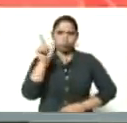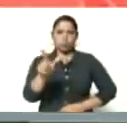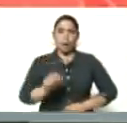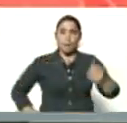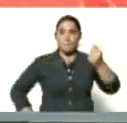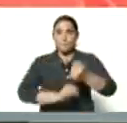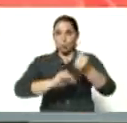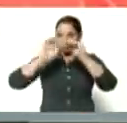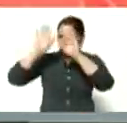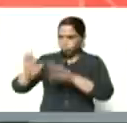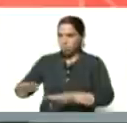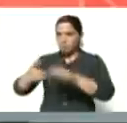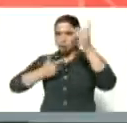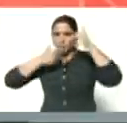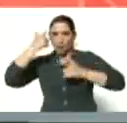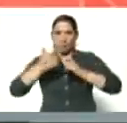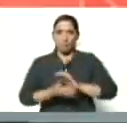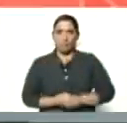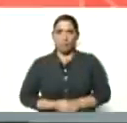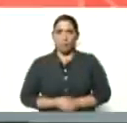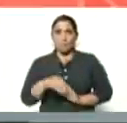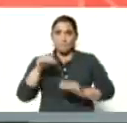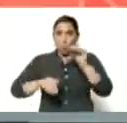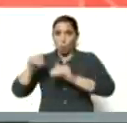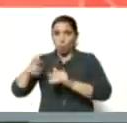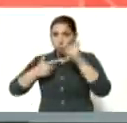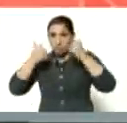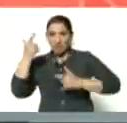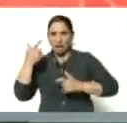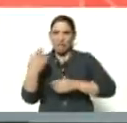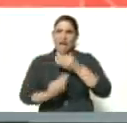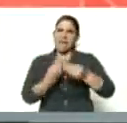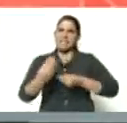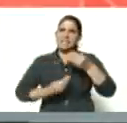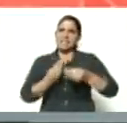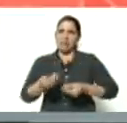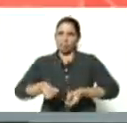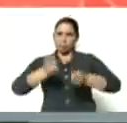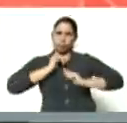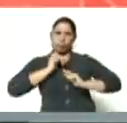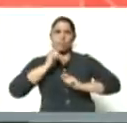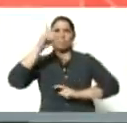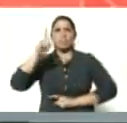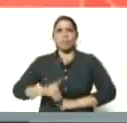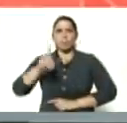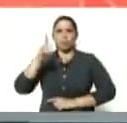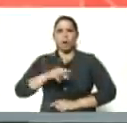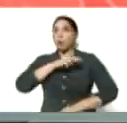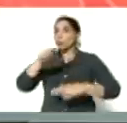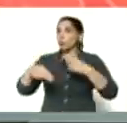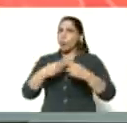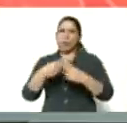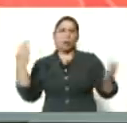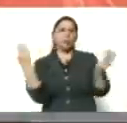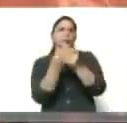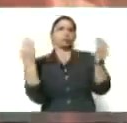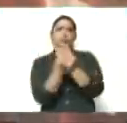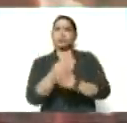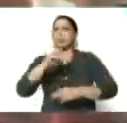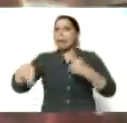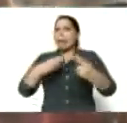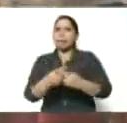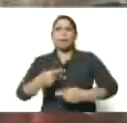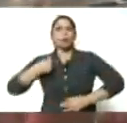de Chávez. Era el voto de Chávez lo que nos hacía diputados. Yo nunca me caí a coba. No, que yo